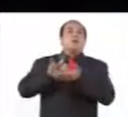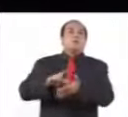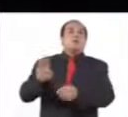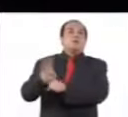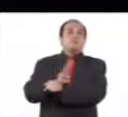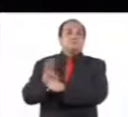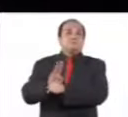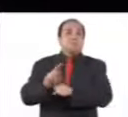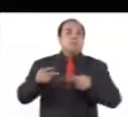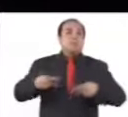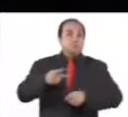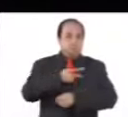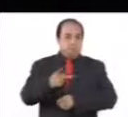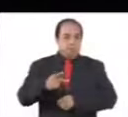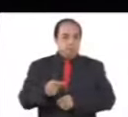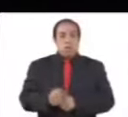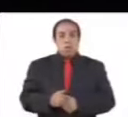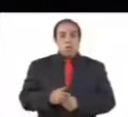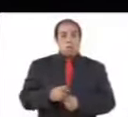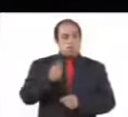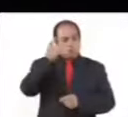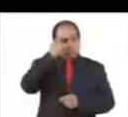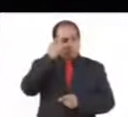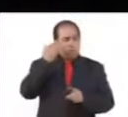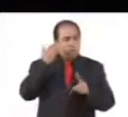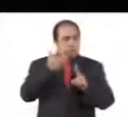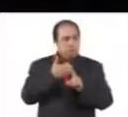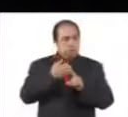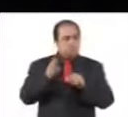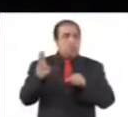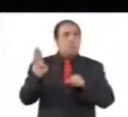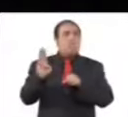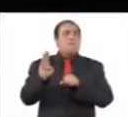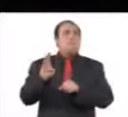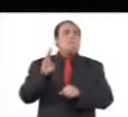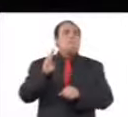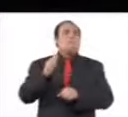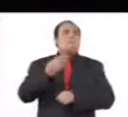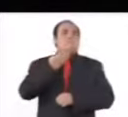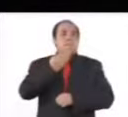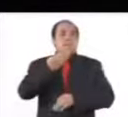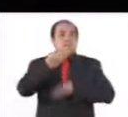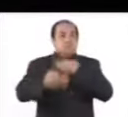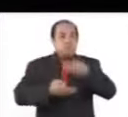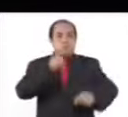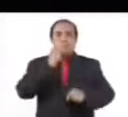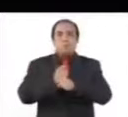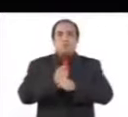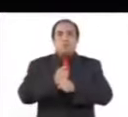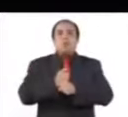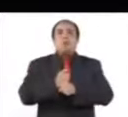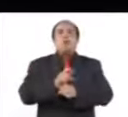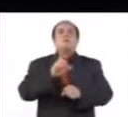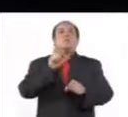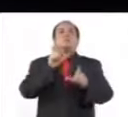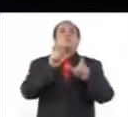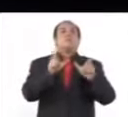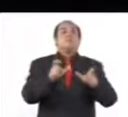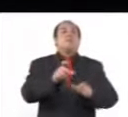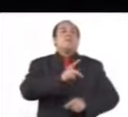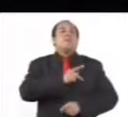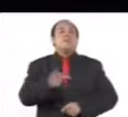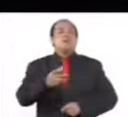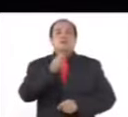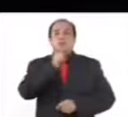Creo en los principios de que por el bien de todos, primero los pobres, de que no puede haber